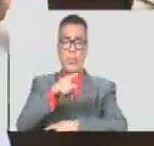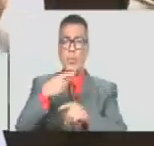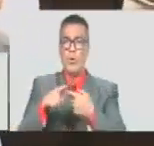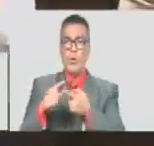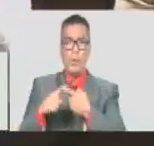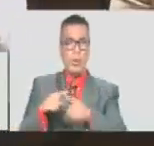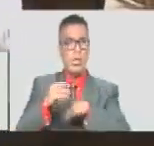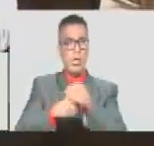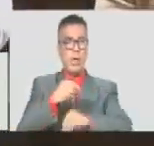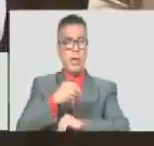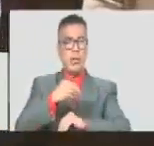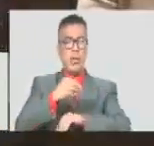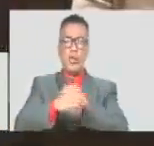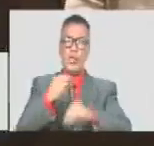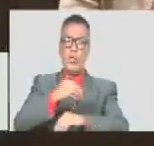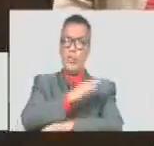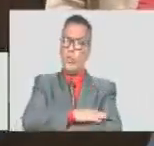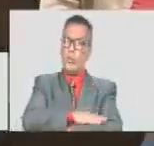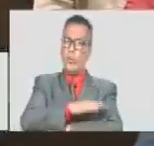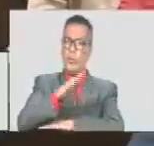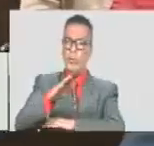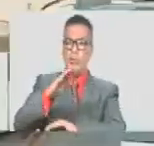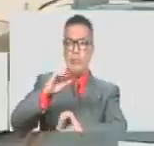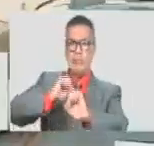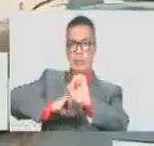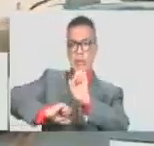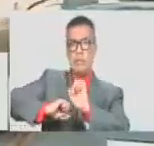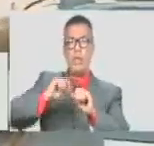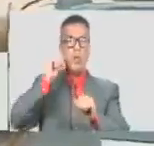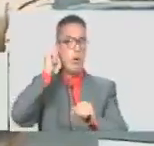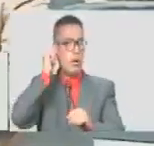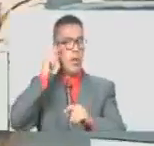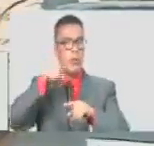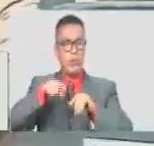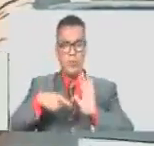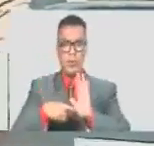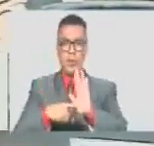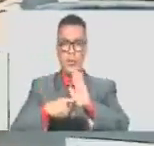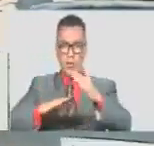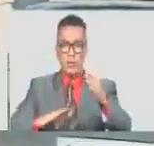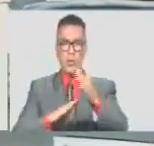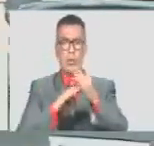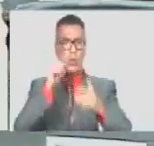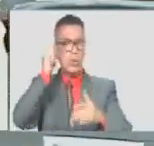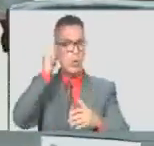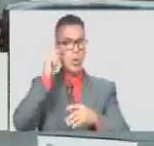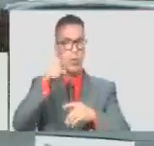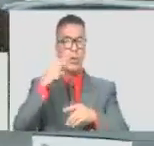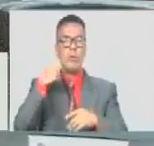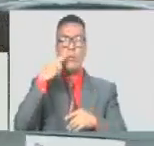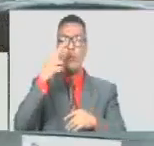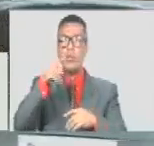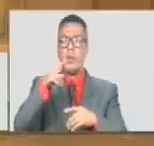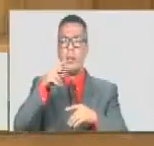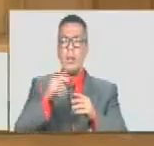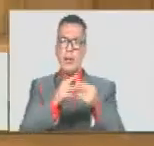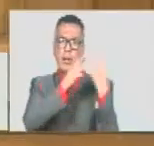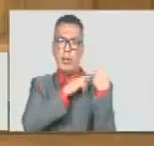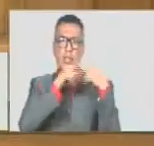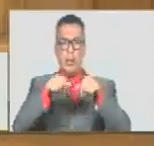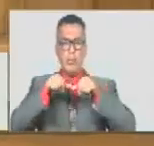cualquier acto de discriminación. Cuando veamos a una mujer enfrentando obstáculos por su condición de género para asumir